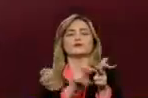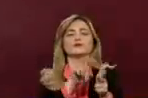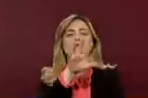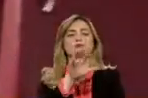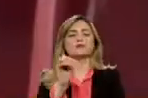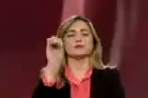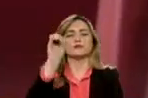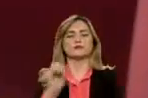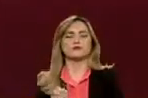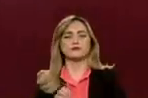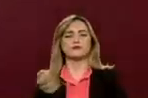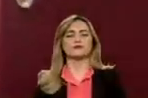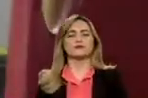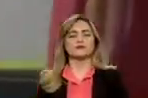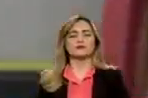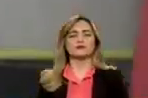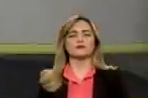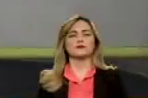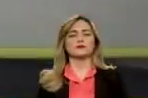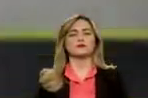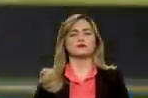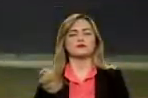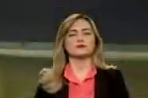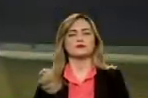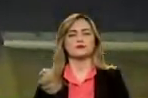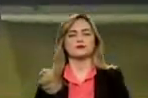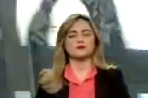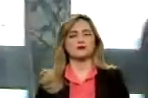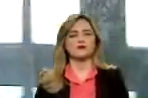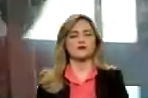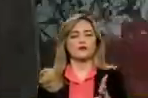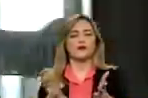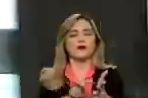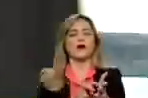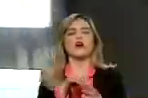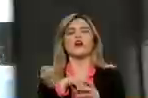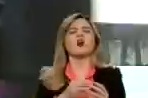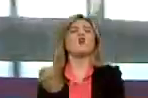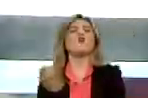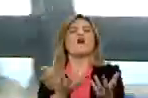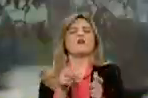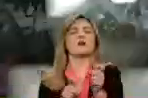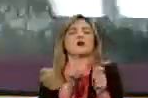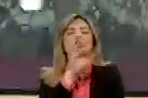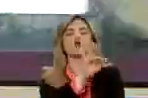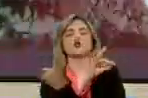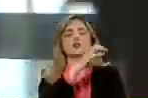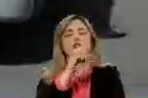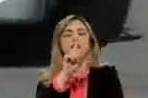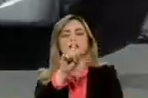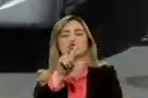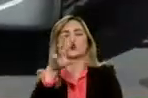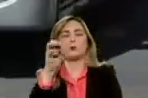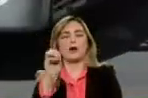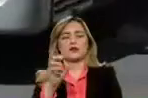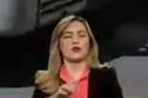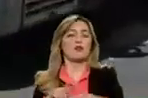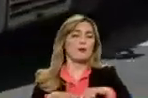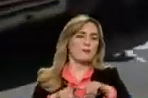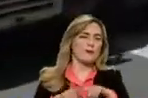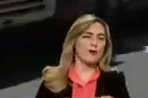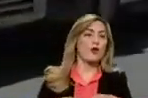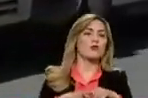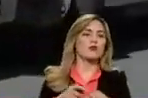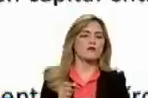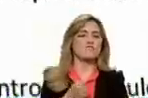cada unidad de transporte. Las unidades podrán transportar en cada articulado entre 80 y 120 pasajeros, dependiendo del